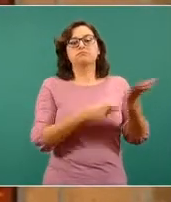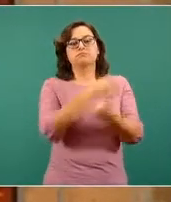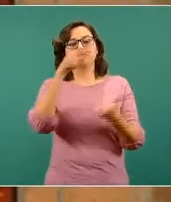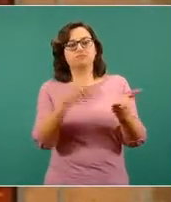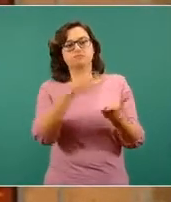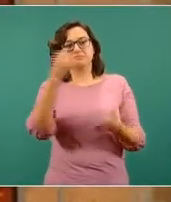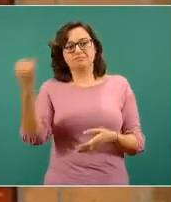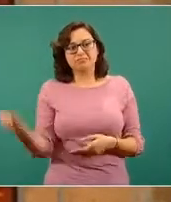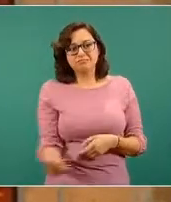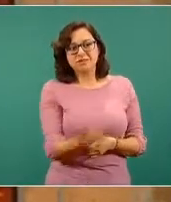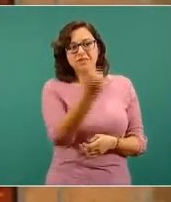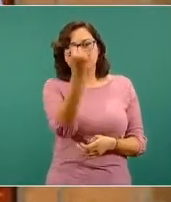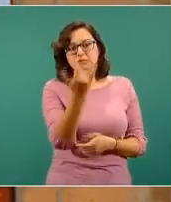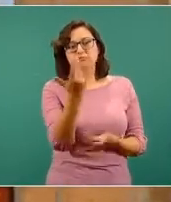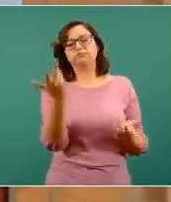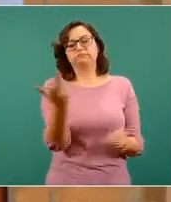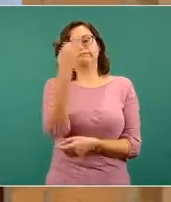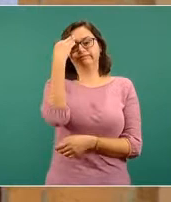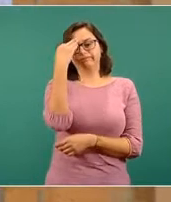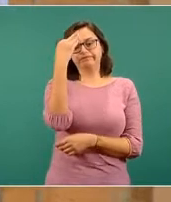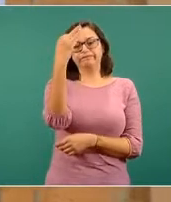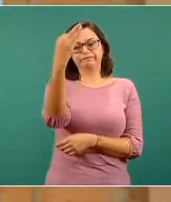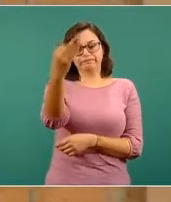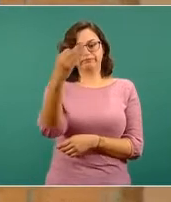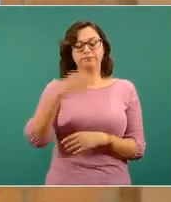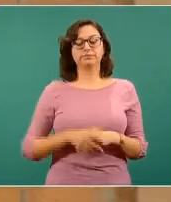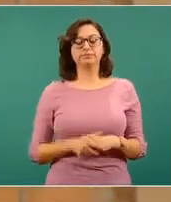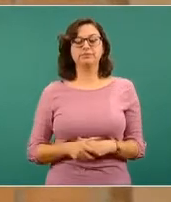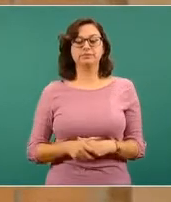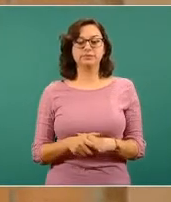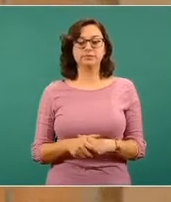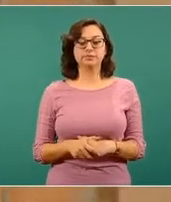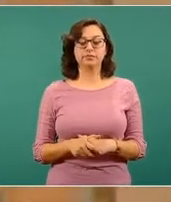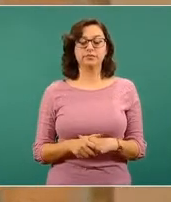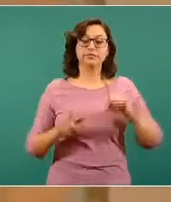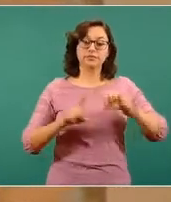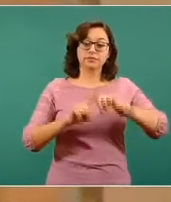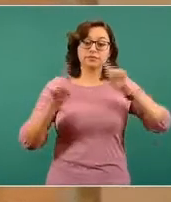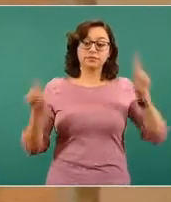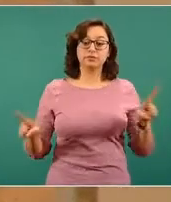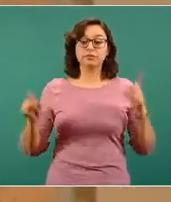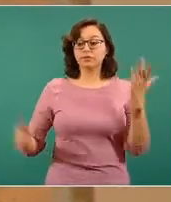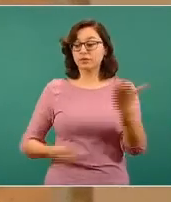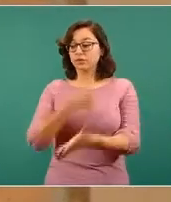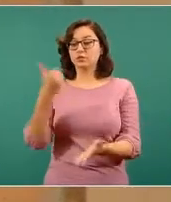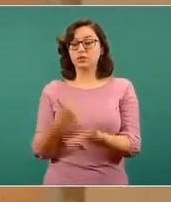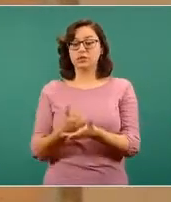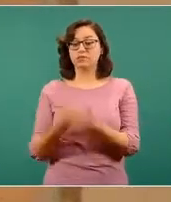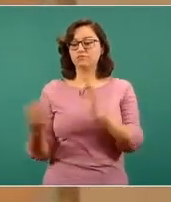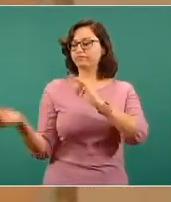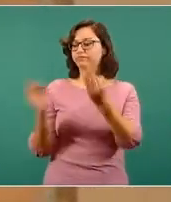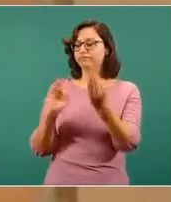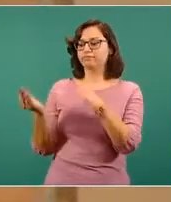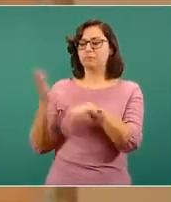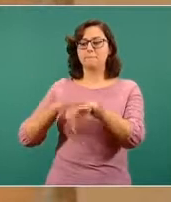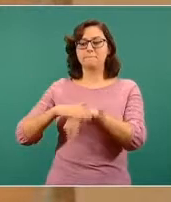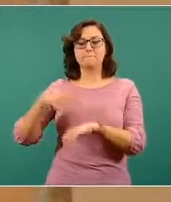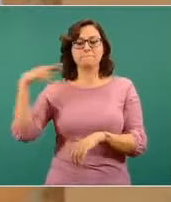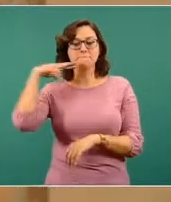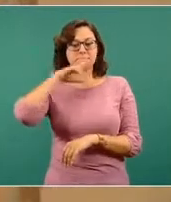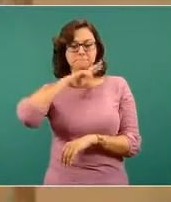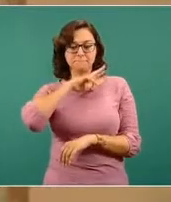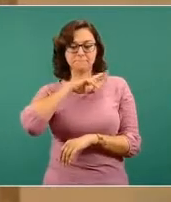personas adultas mayores, hacia los puestos de vacunación. En cambio, en las ciudades se puede avanzar más rápidamente. Ahora, para